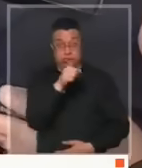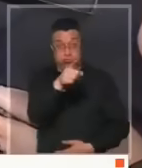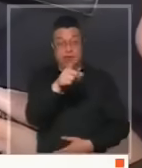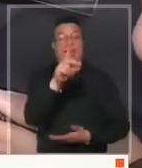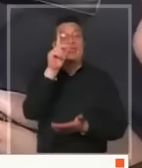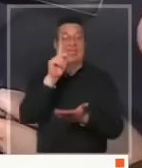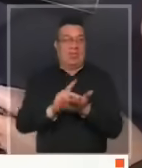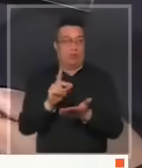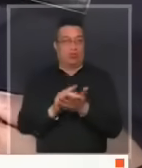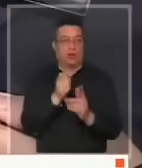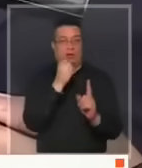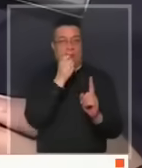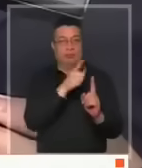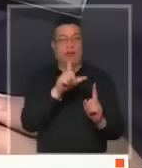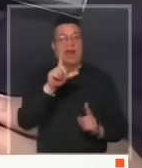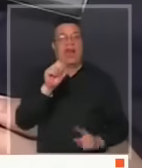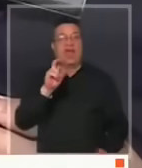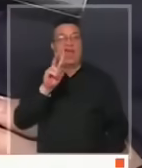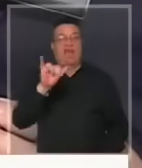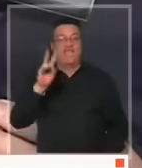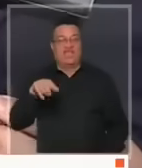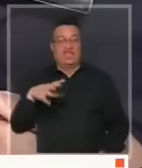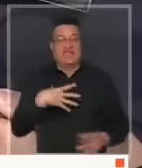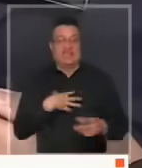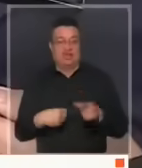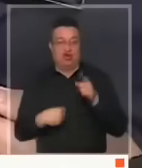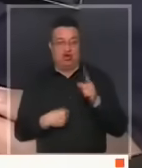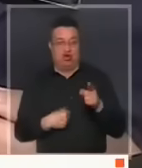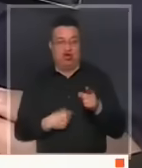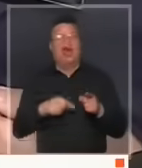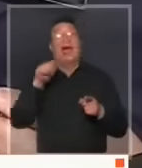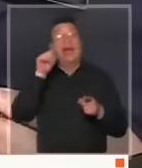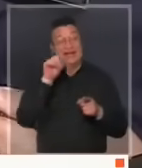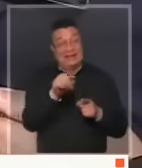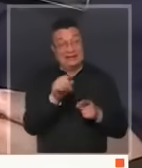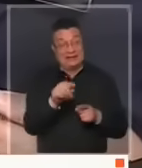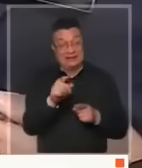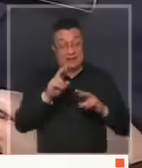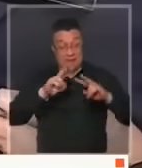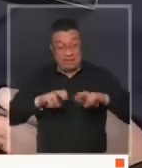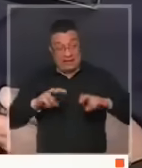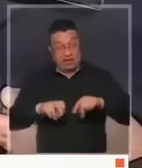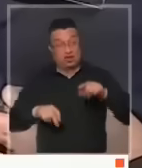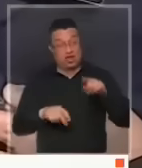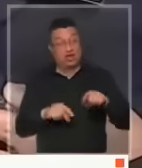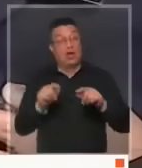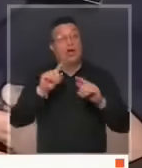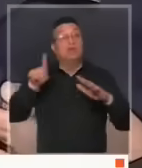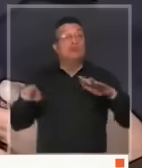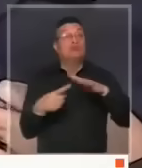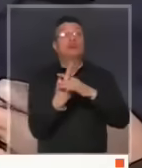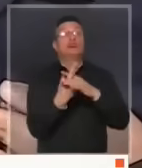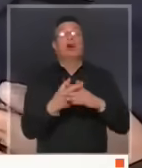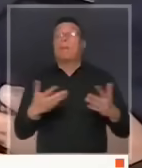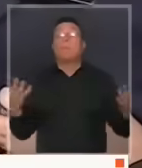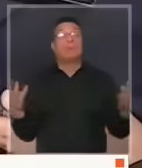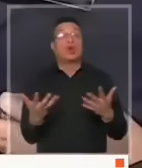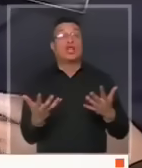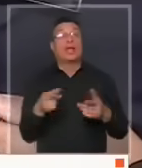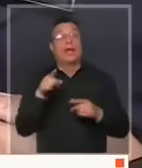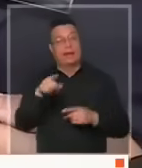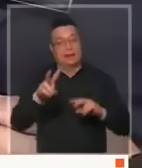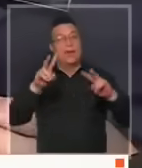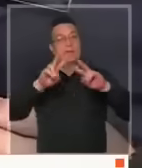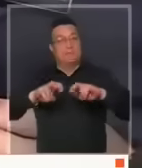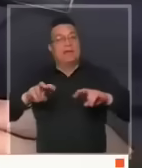diputado, el señor Joaquín Lavín León. Esta investigación, si bien surge a raíz de una investigación